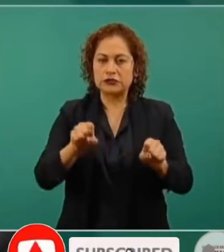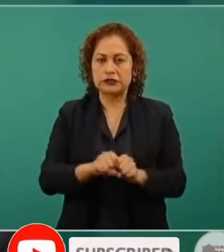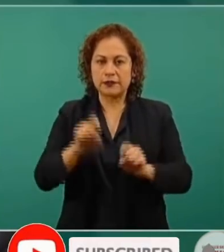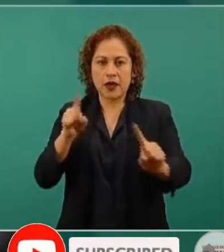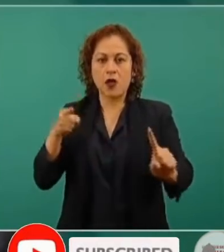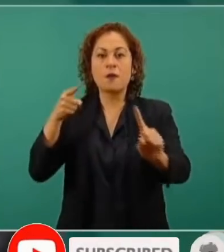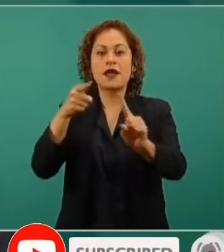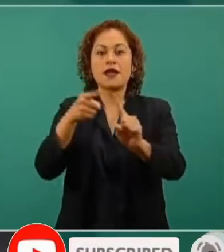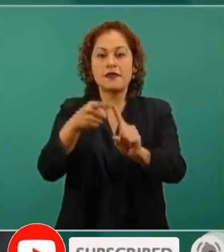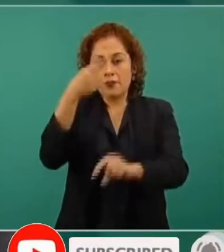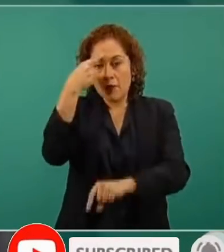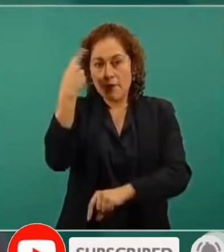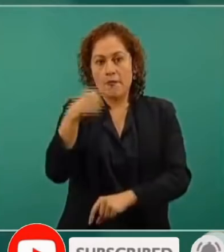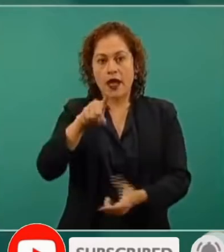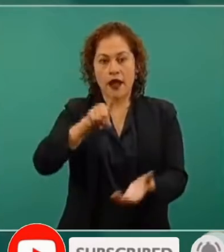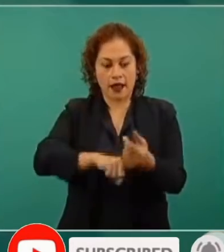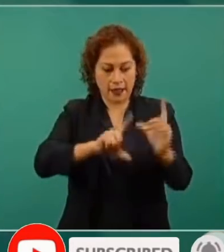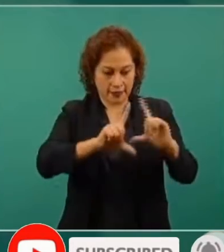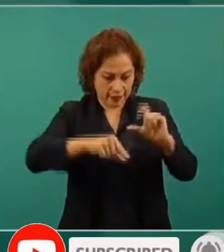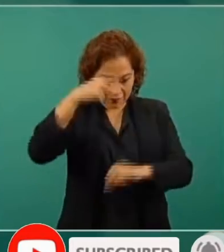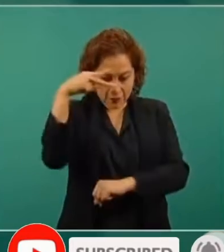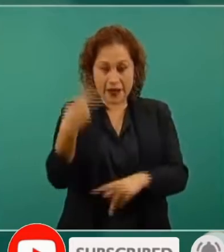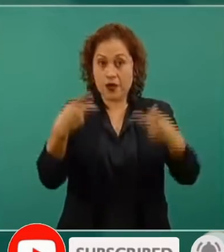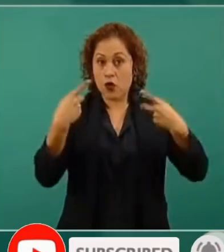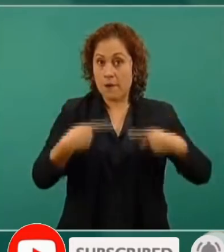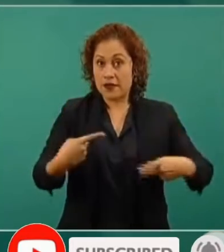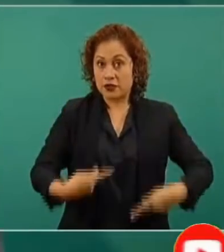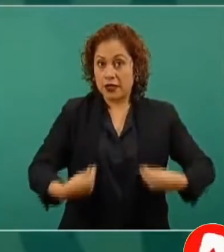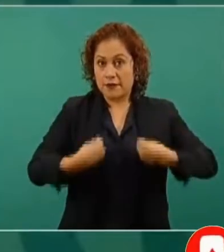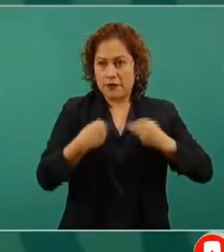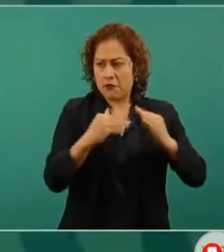popular, los mexicanos, las familias de clase media y popular,